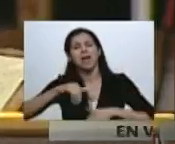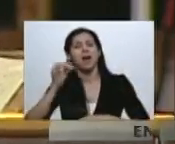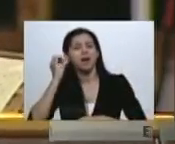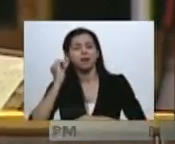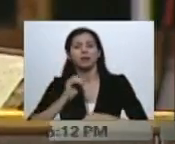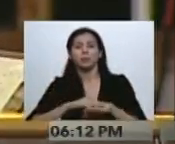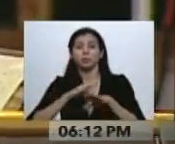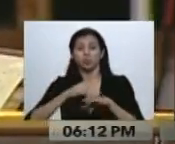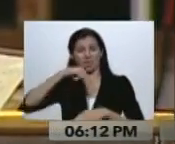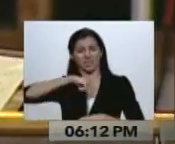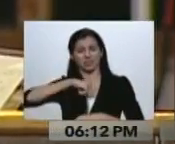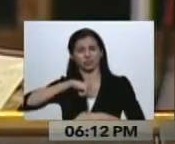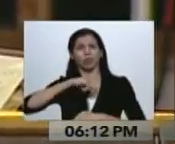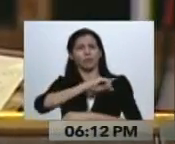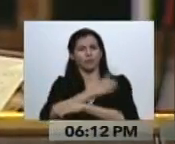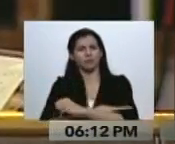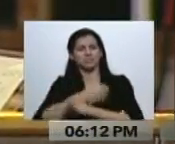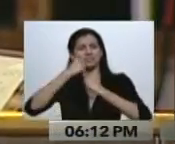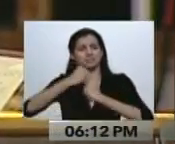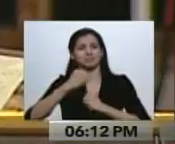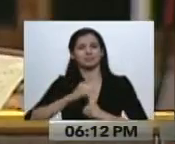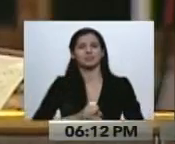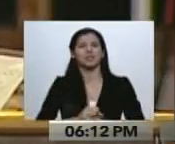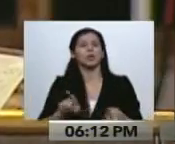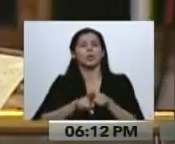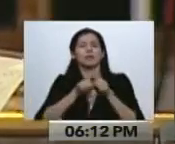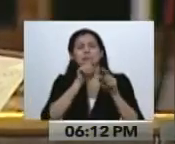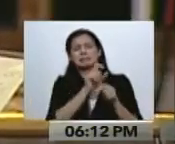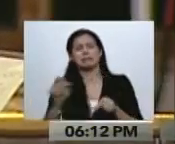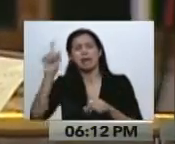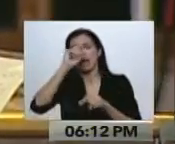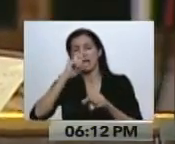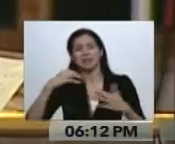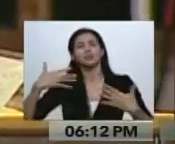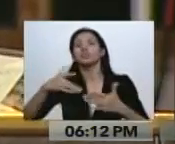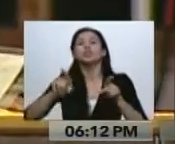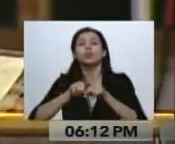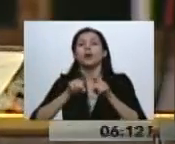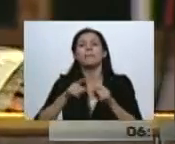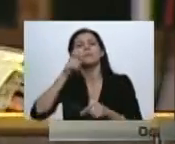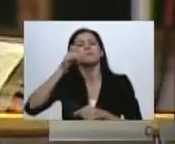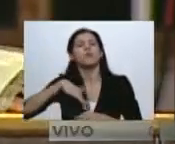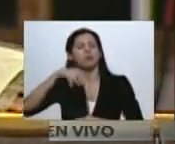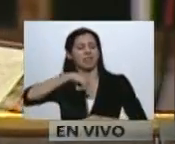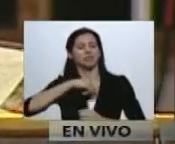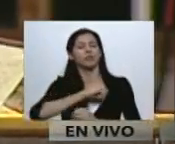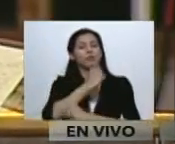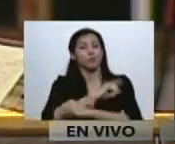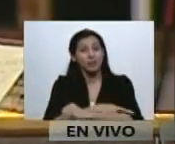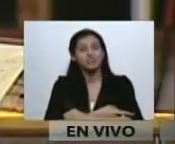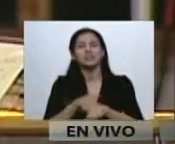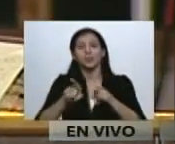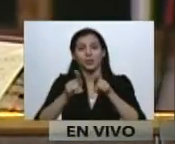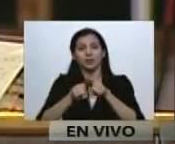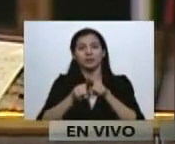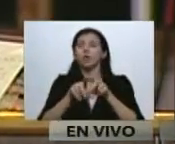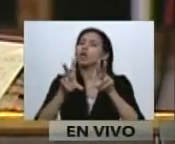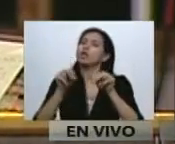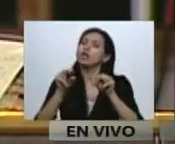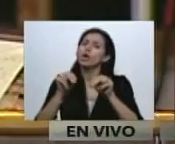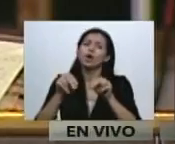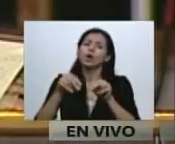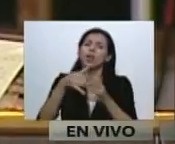fuerza rebelde de 100 siglos y la dignidad heroica de mi pueblo. María, no desmayes nunca,